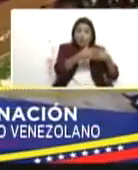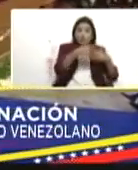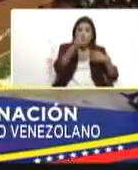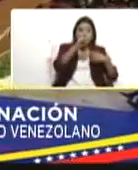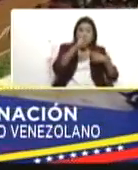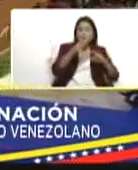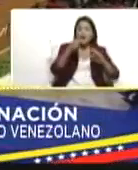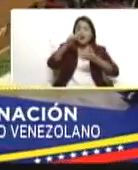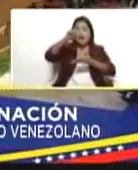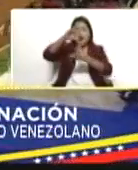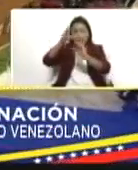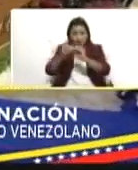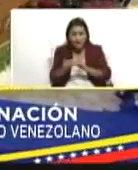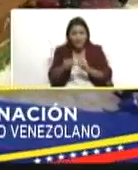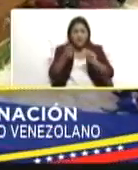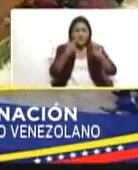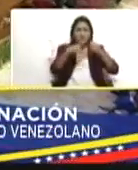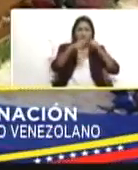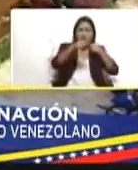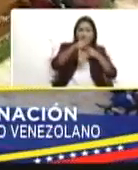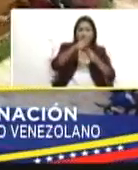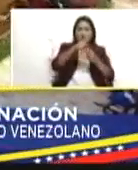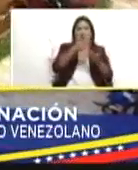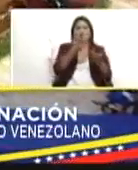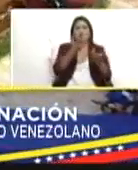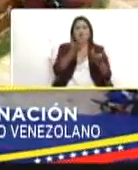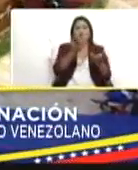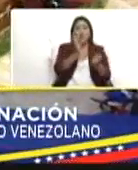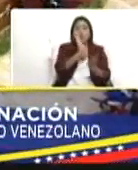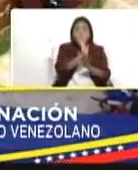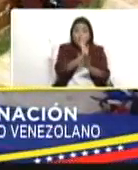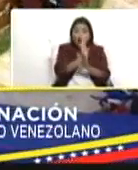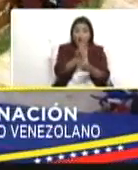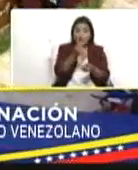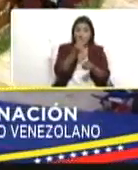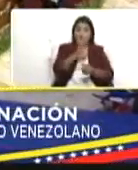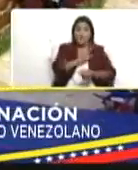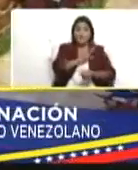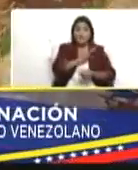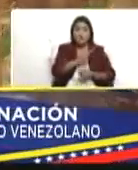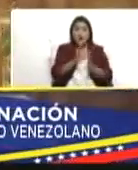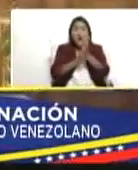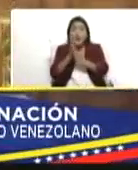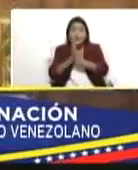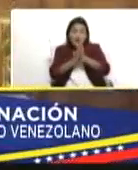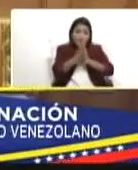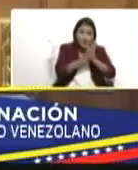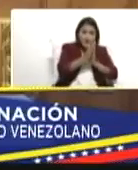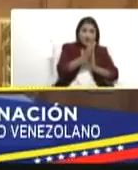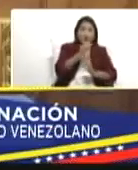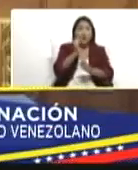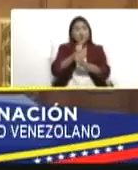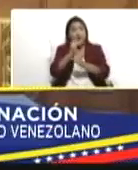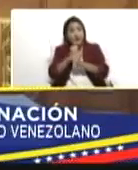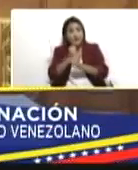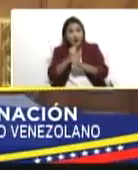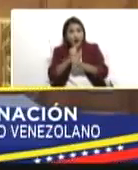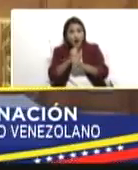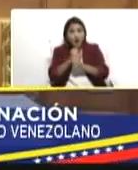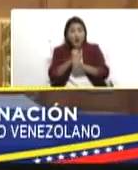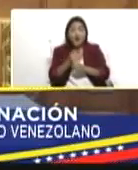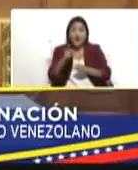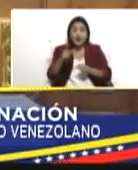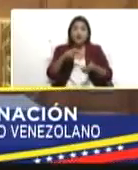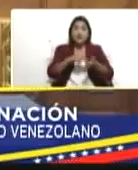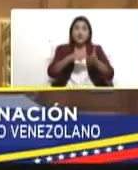ferias del campo soberano cuidar los ingresos emprendimiento trabajo ha